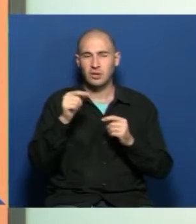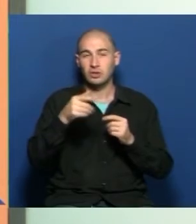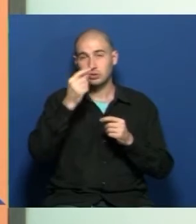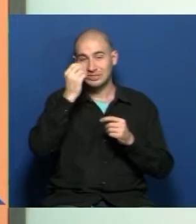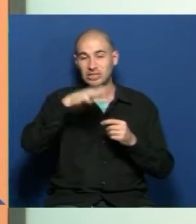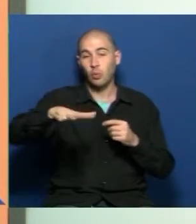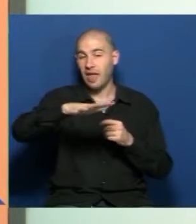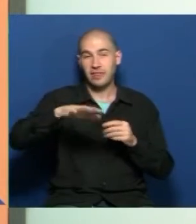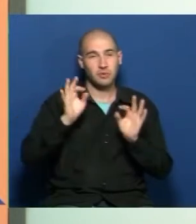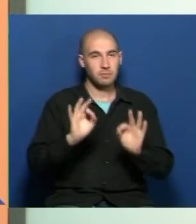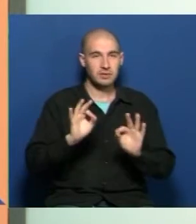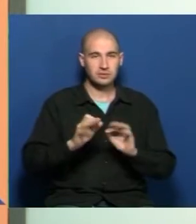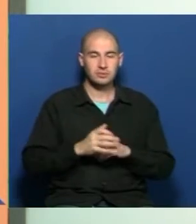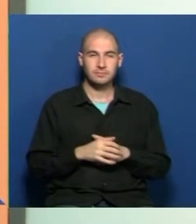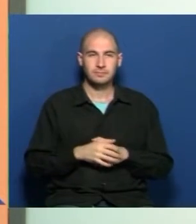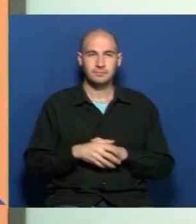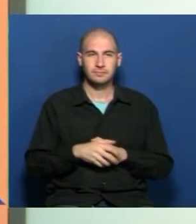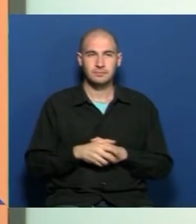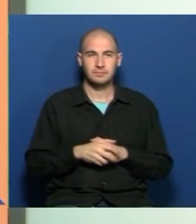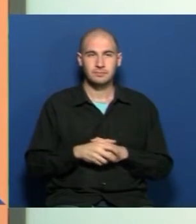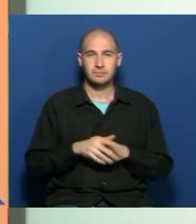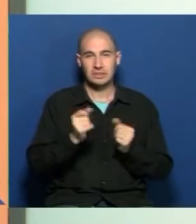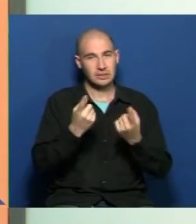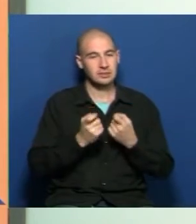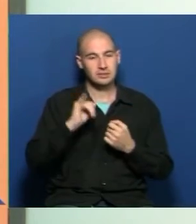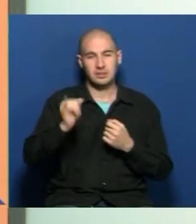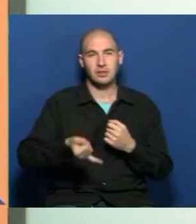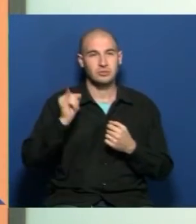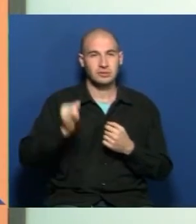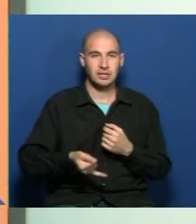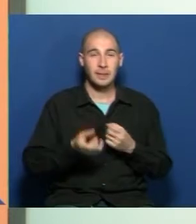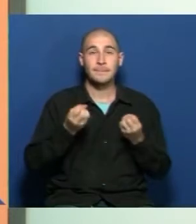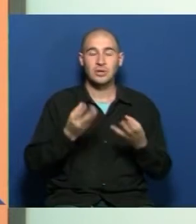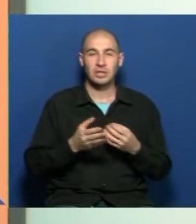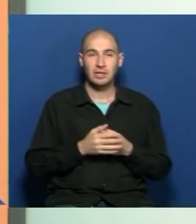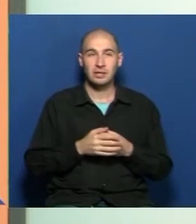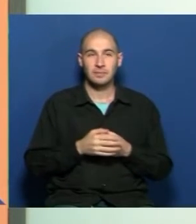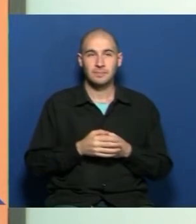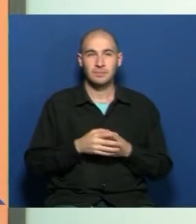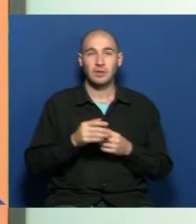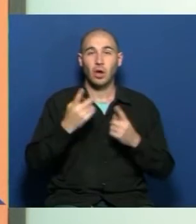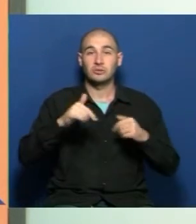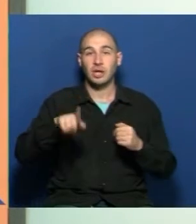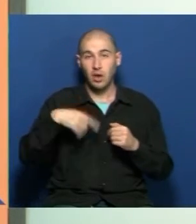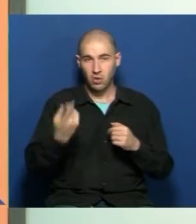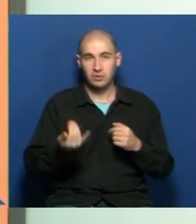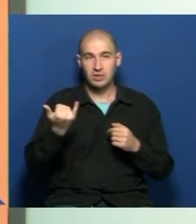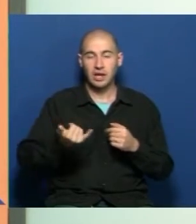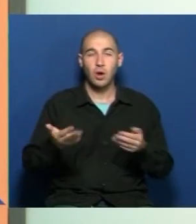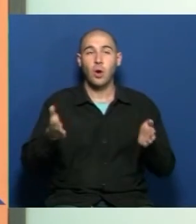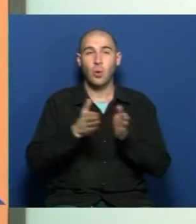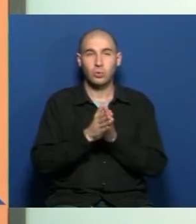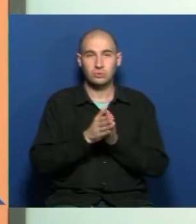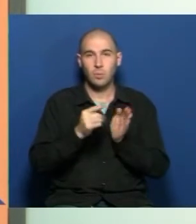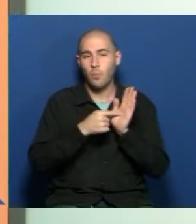urbano. Claro. Entonces, es necesario. Es necesario porque además está ocurriendo otro fenómeno paralelo no